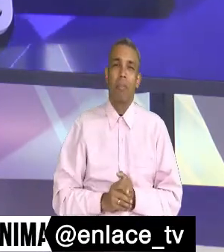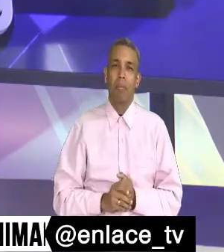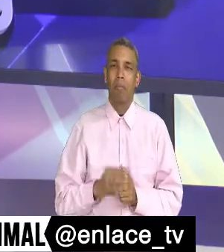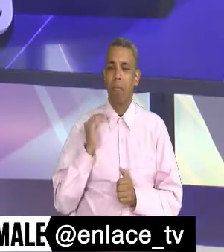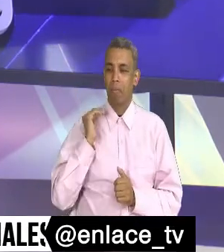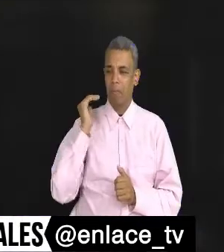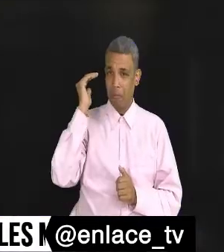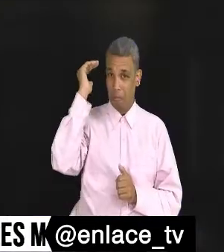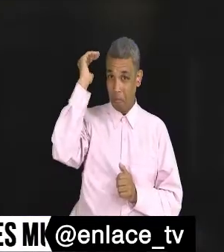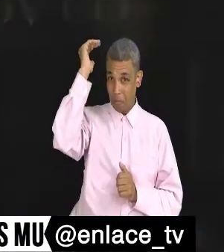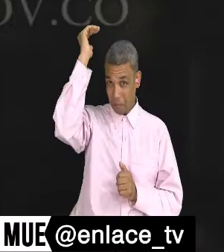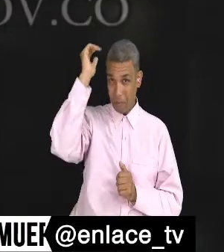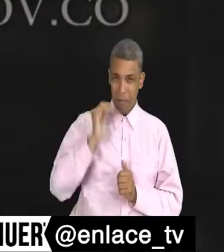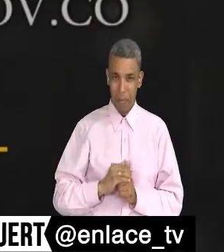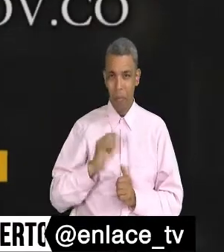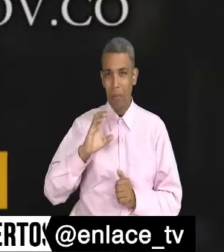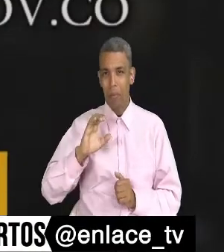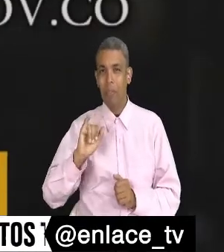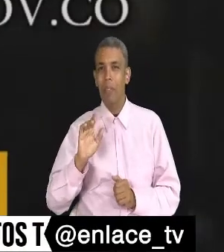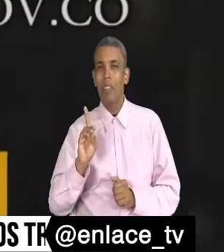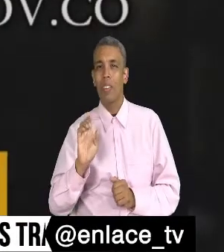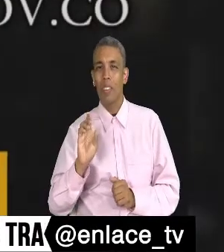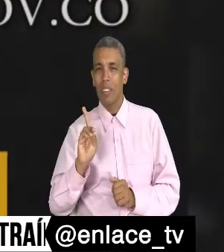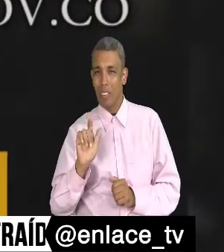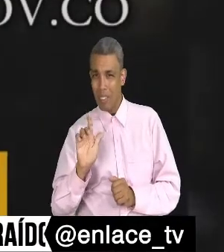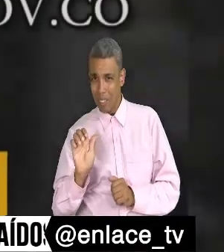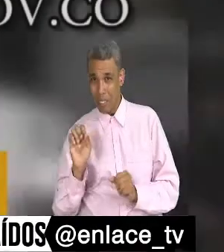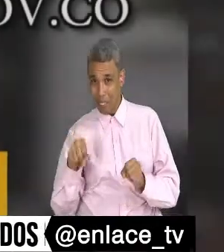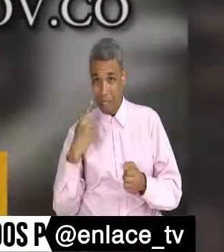digital. En